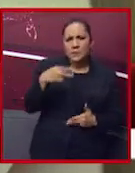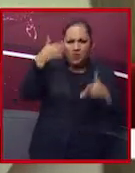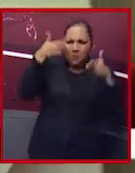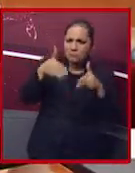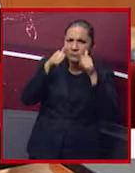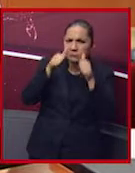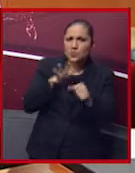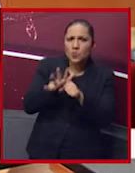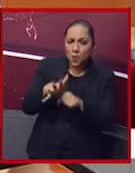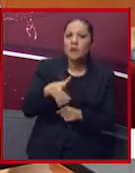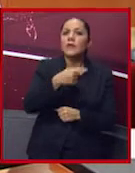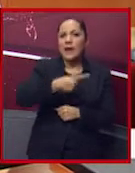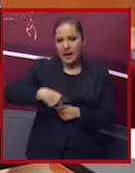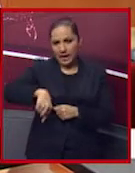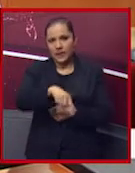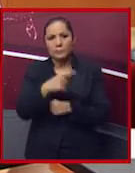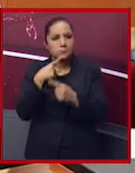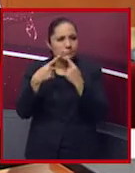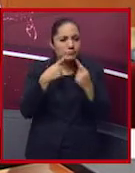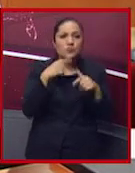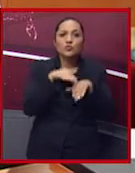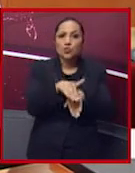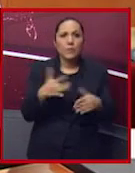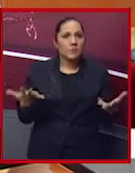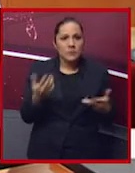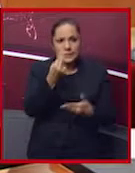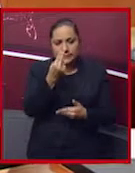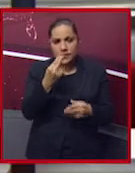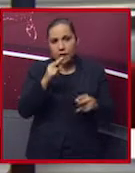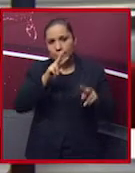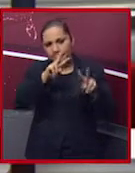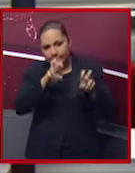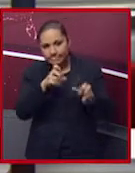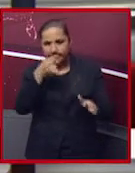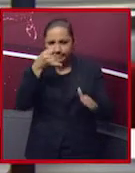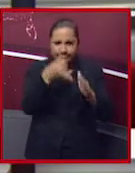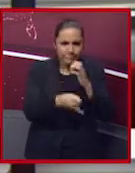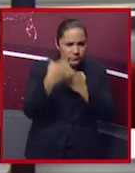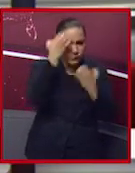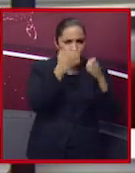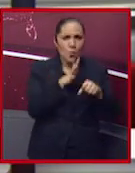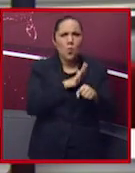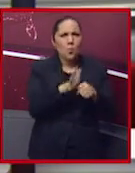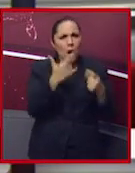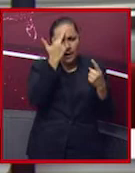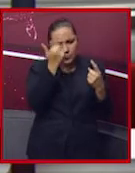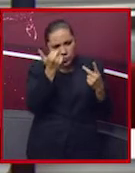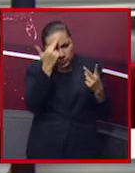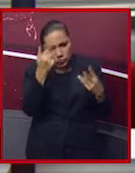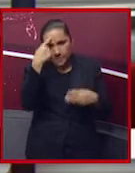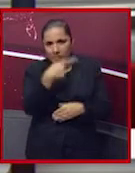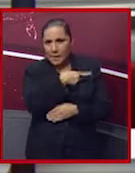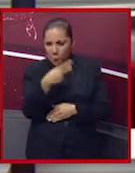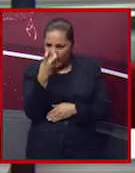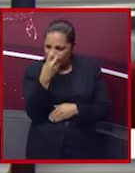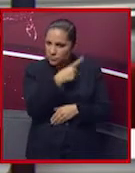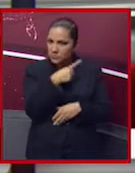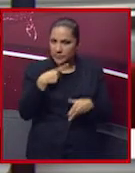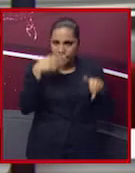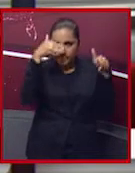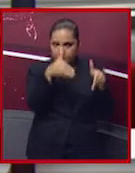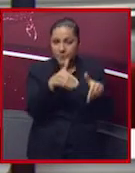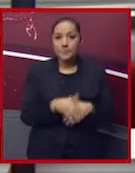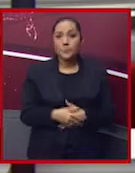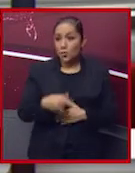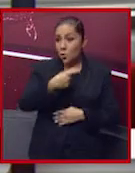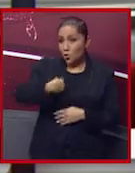fue algo de lo discutido por los panelistas. Si nosotros, como políticos y como